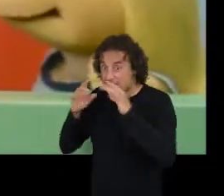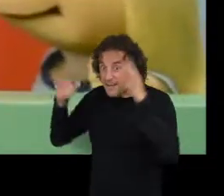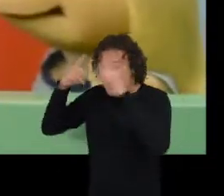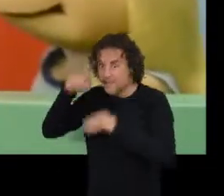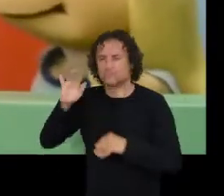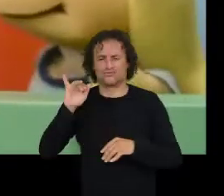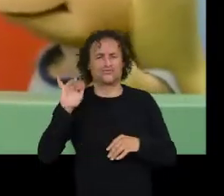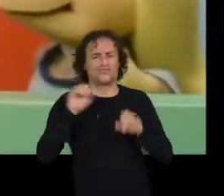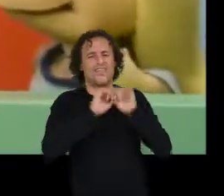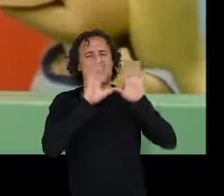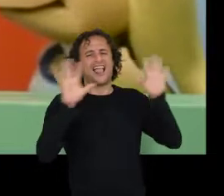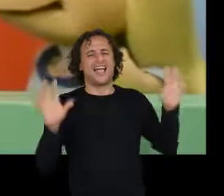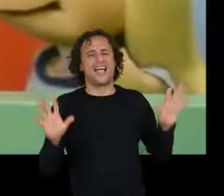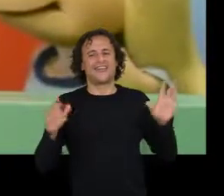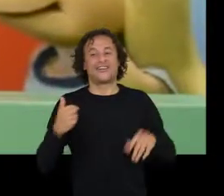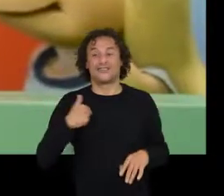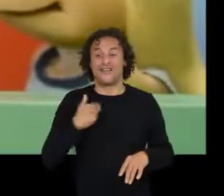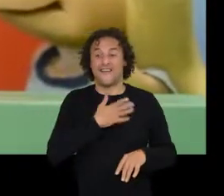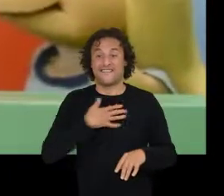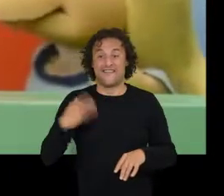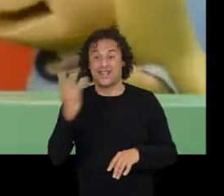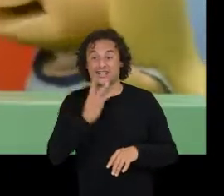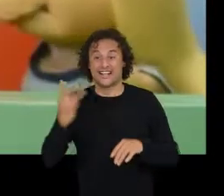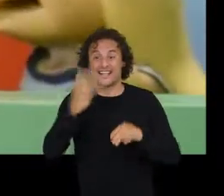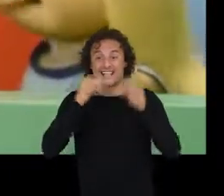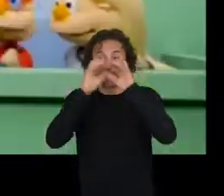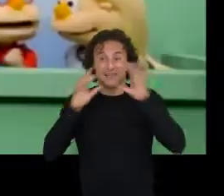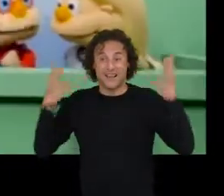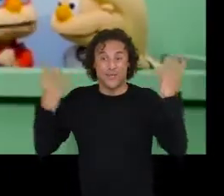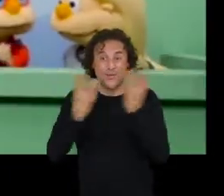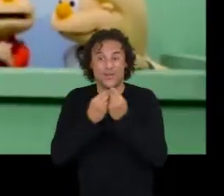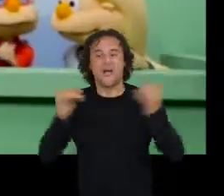Claro. Queredes imaginar cousas comigo? Vale.